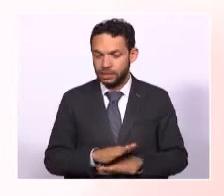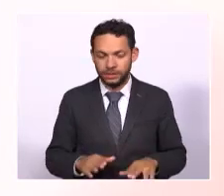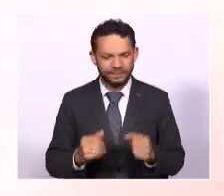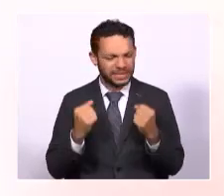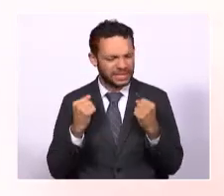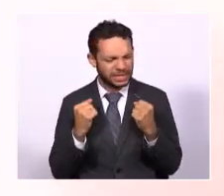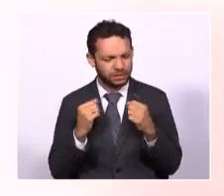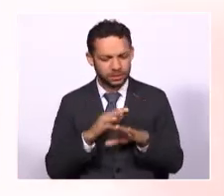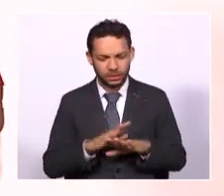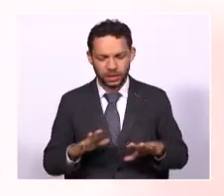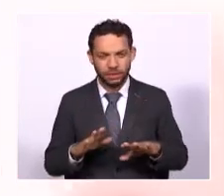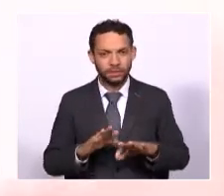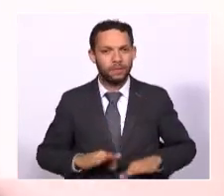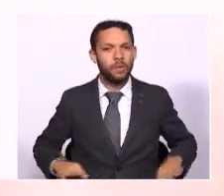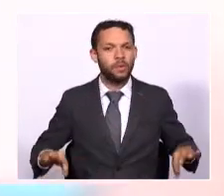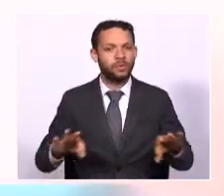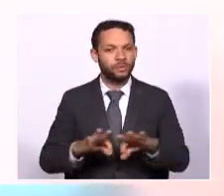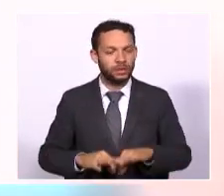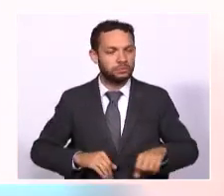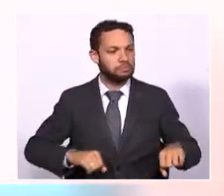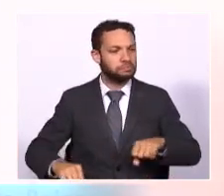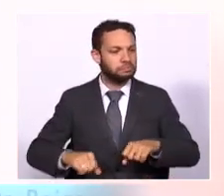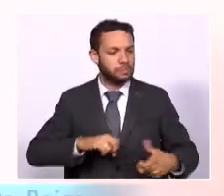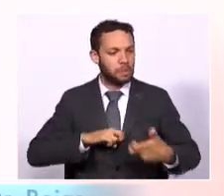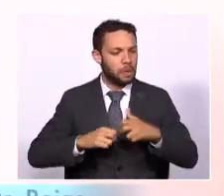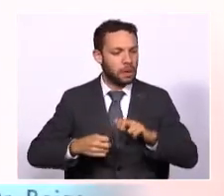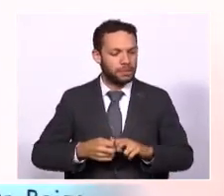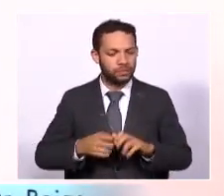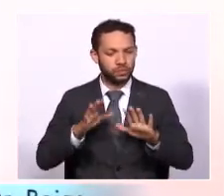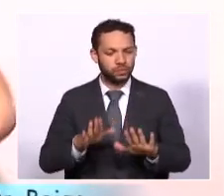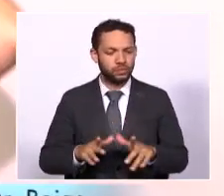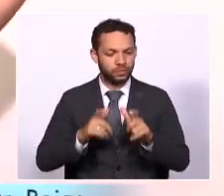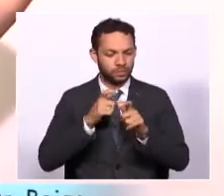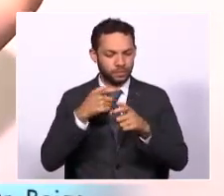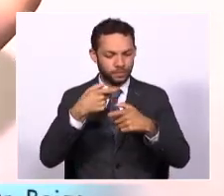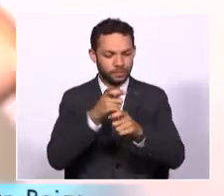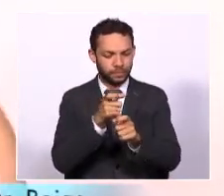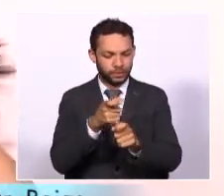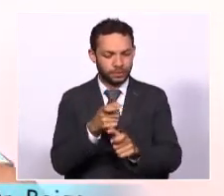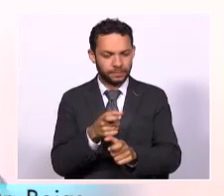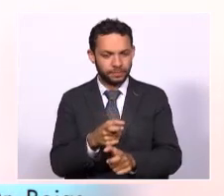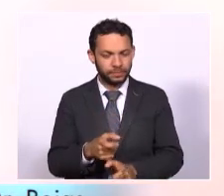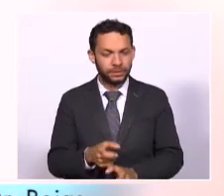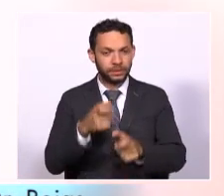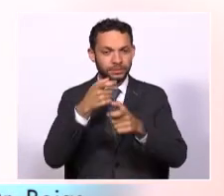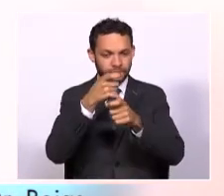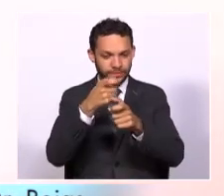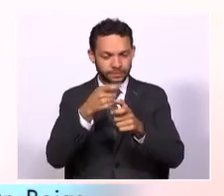tiene que ver con vértebras torácicas o dorsales. Ahora vamos a ir a las vértebras cervicales.